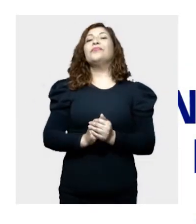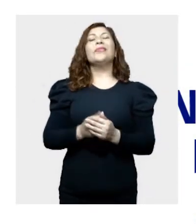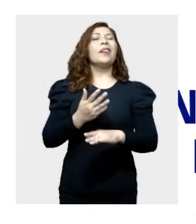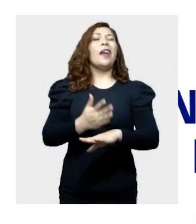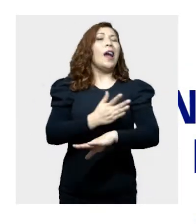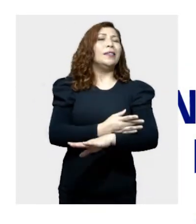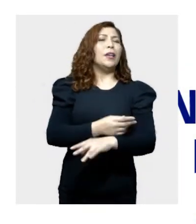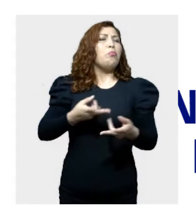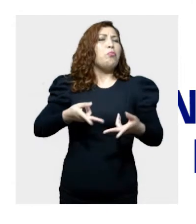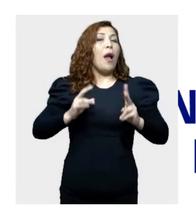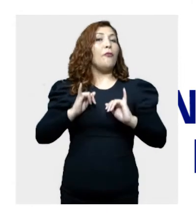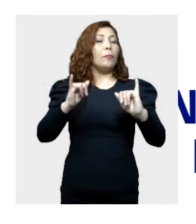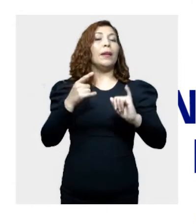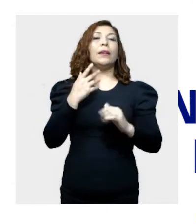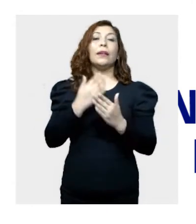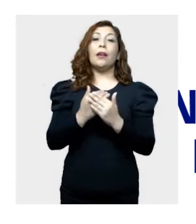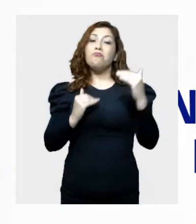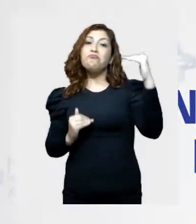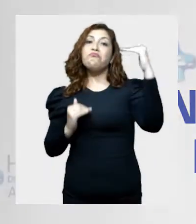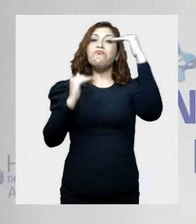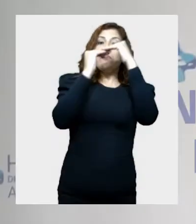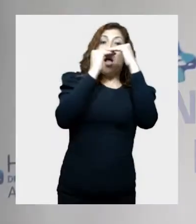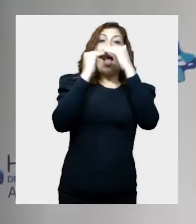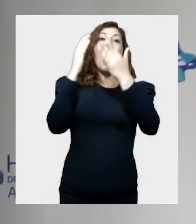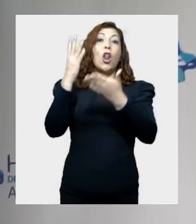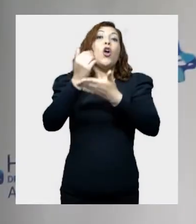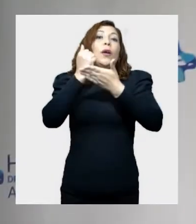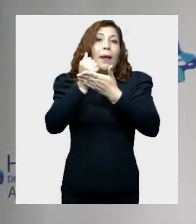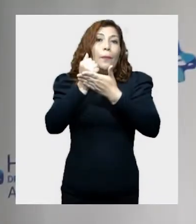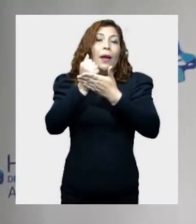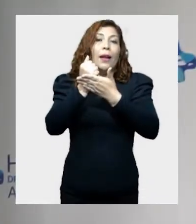permite informar que llegamos a la meta de la programación